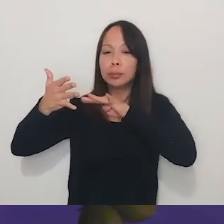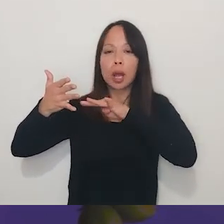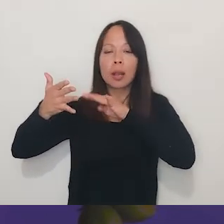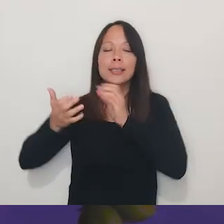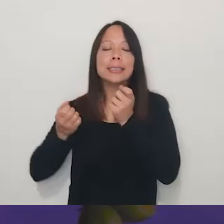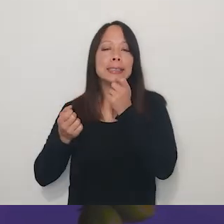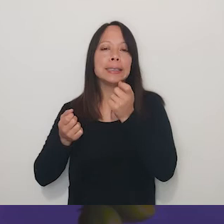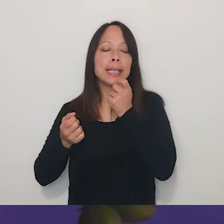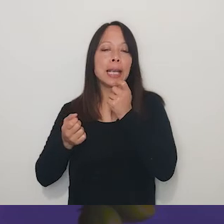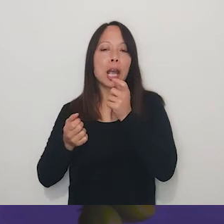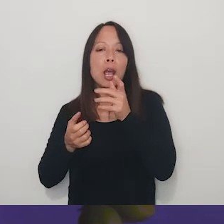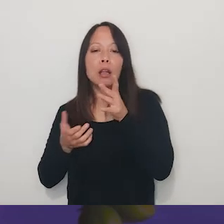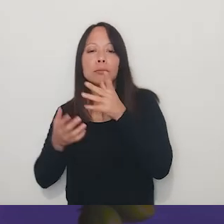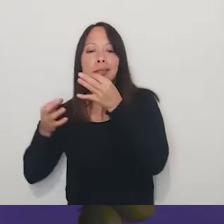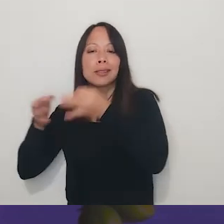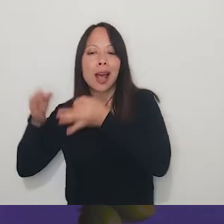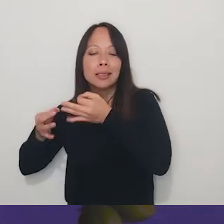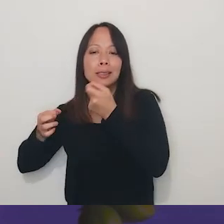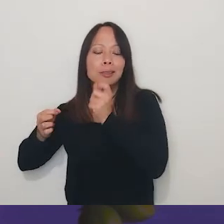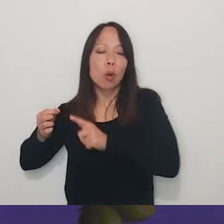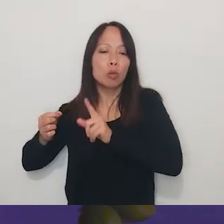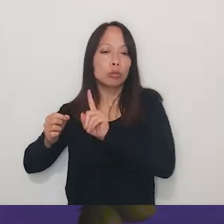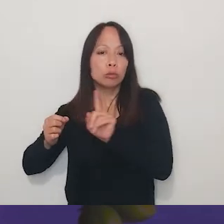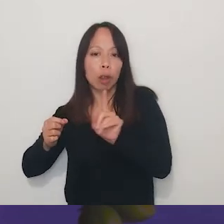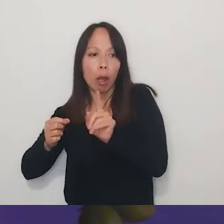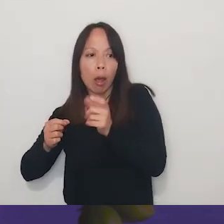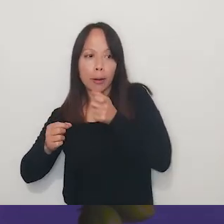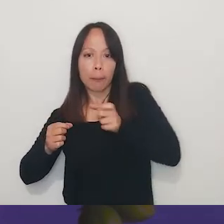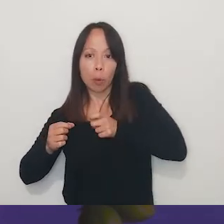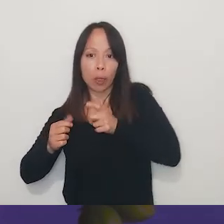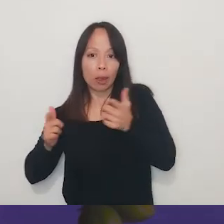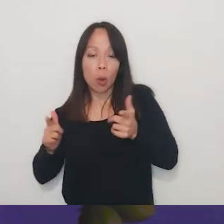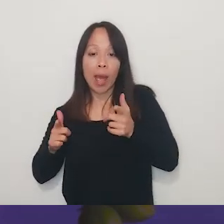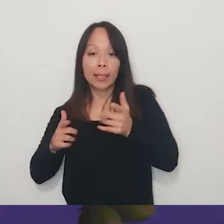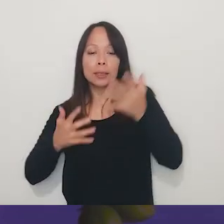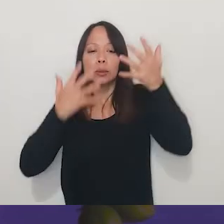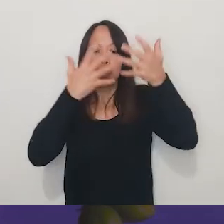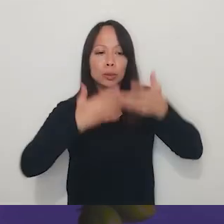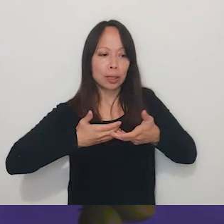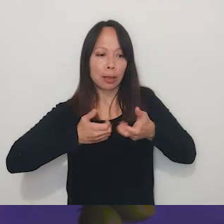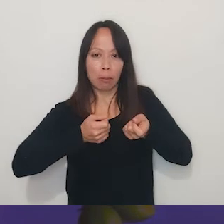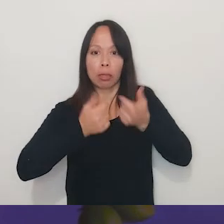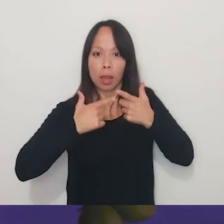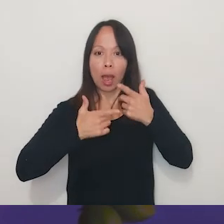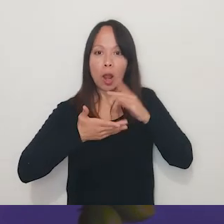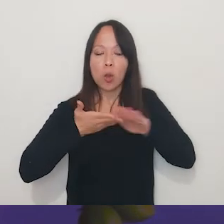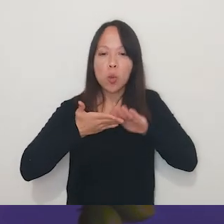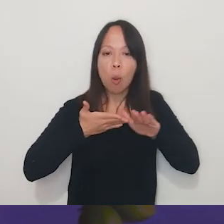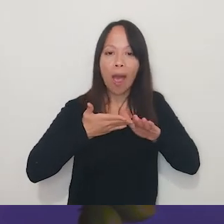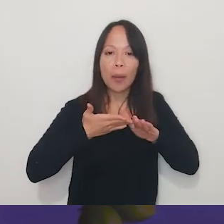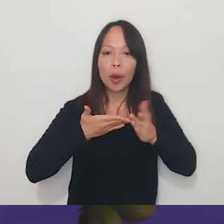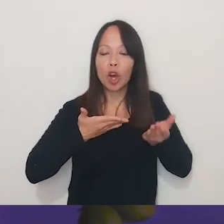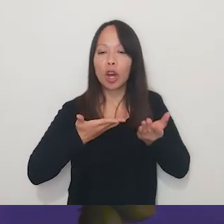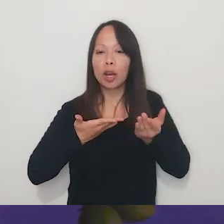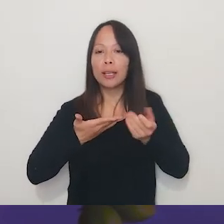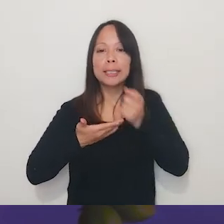la vía común nos da una respuesta. También hoy en día se hace el cambio en el número de copias al mismo tiempo, entonces, o la